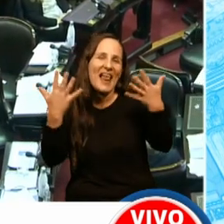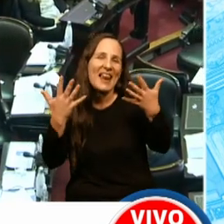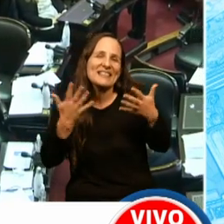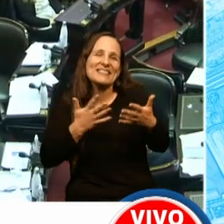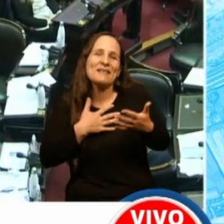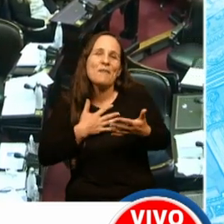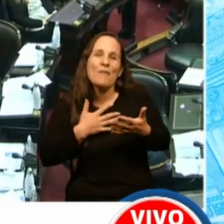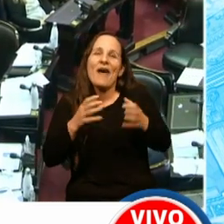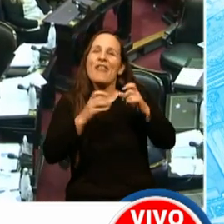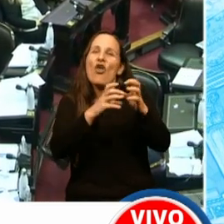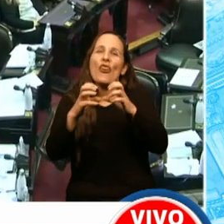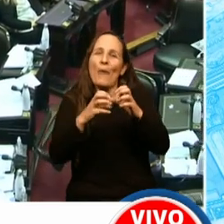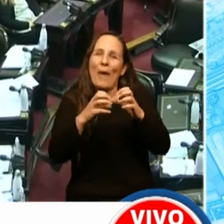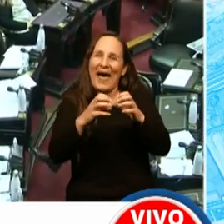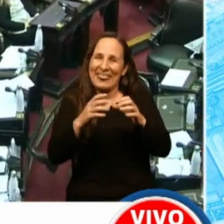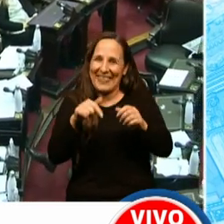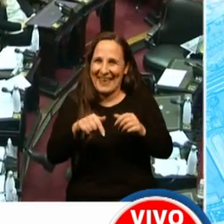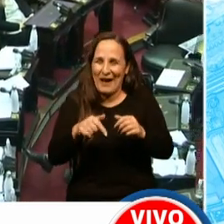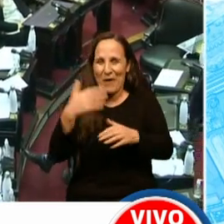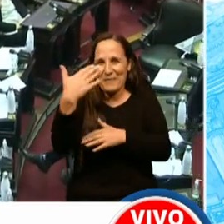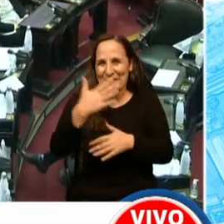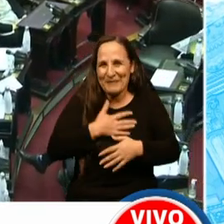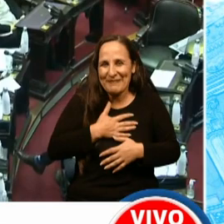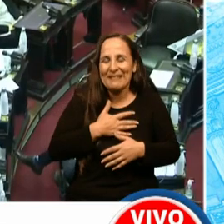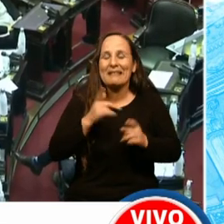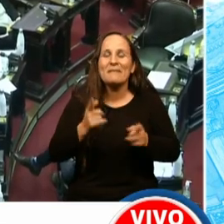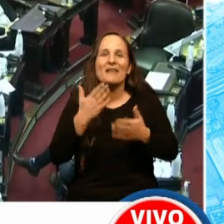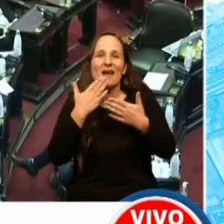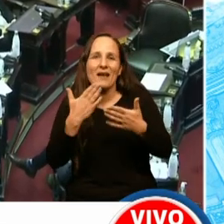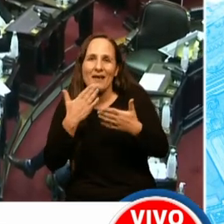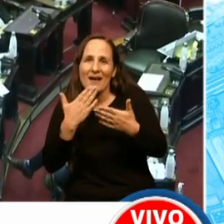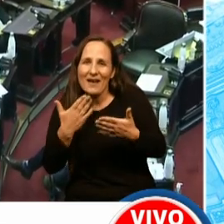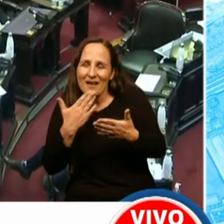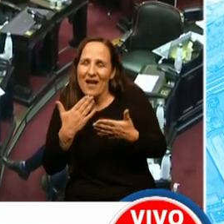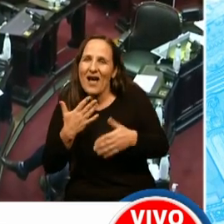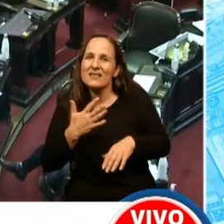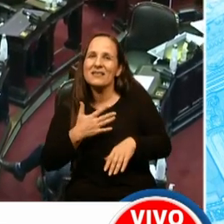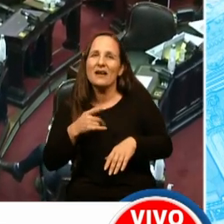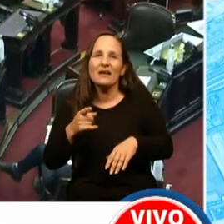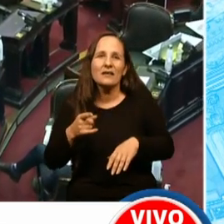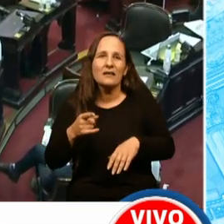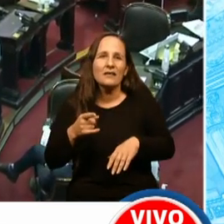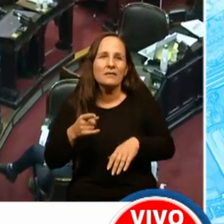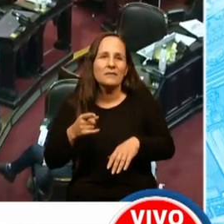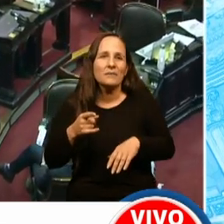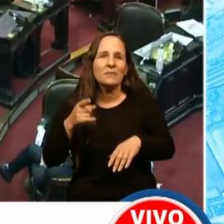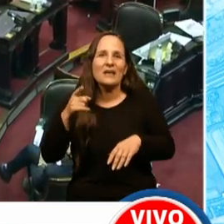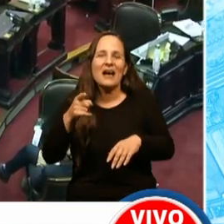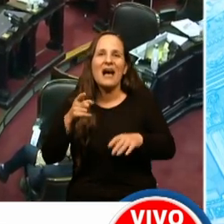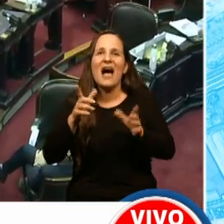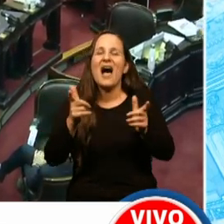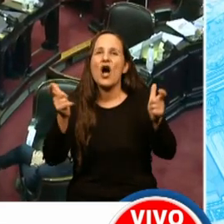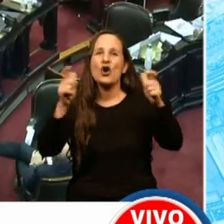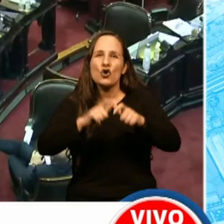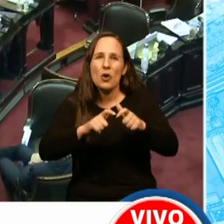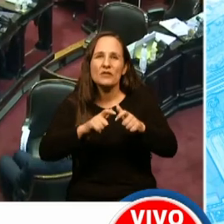de este debate y bueno nada y agradecerle a la función de género y diversidad